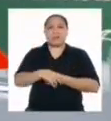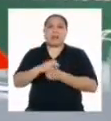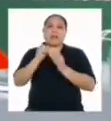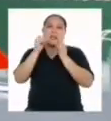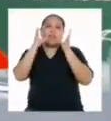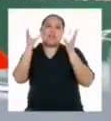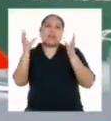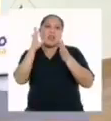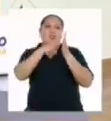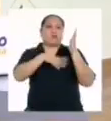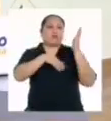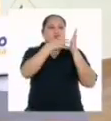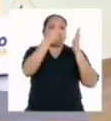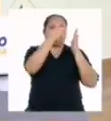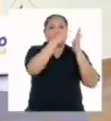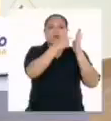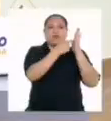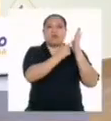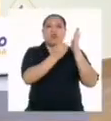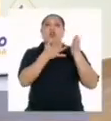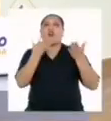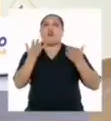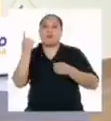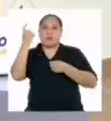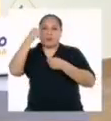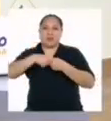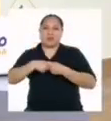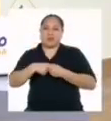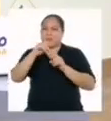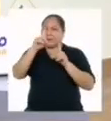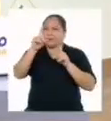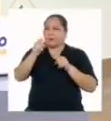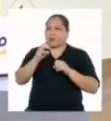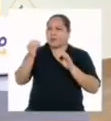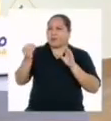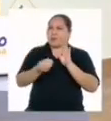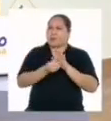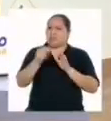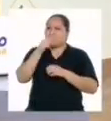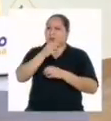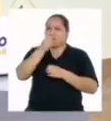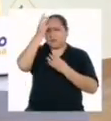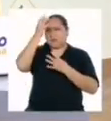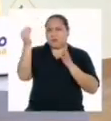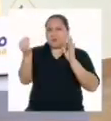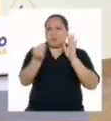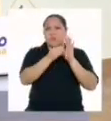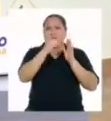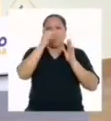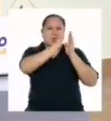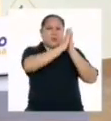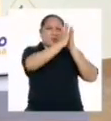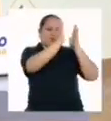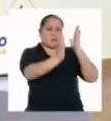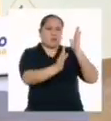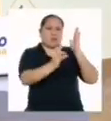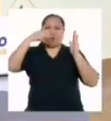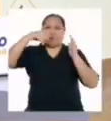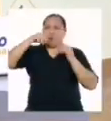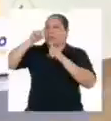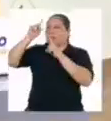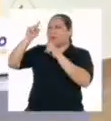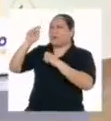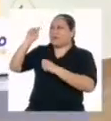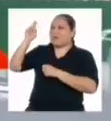en las que pueden participar. Ahora, la pregunta es, ¿deberíamos agregar esa información en el mural? Mejor se lo pregunto